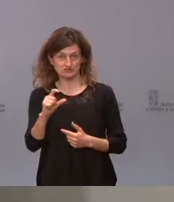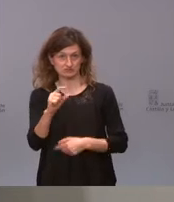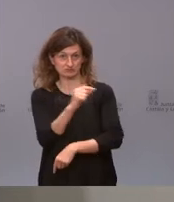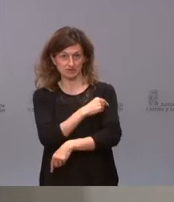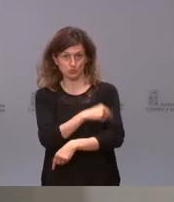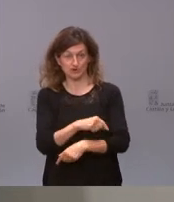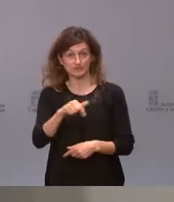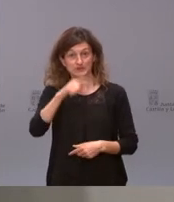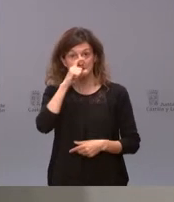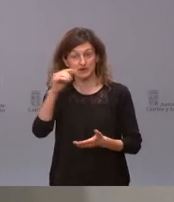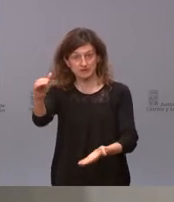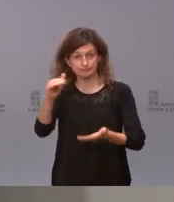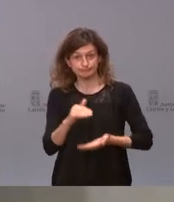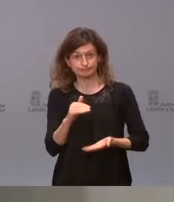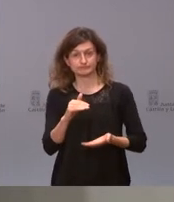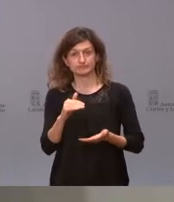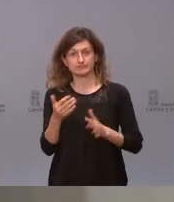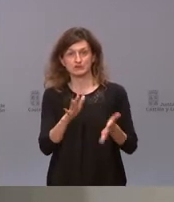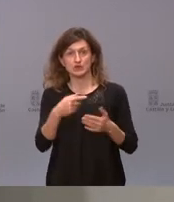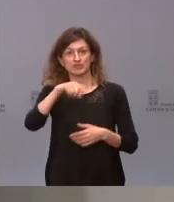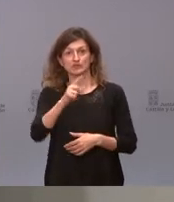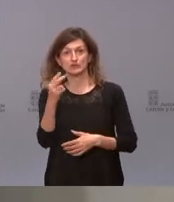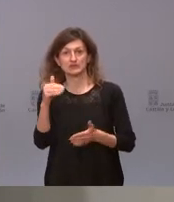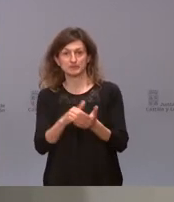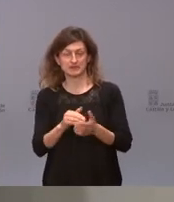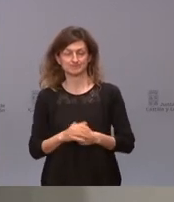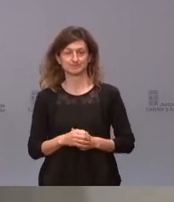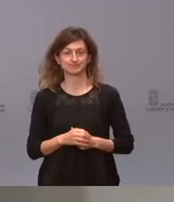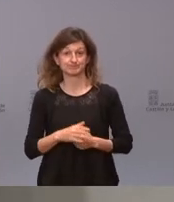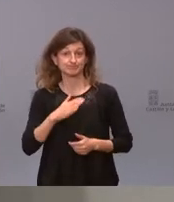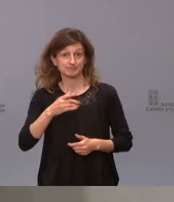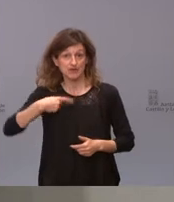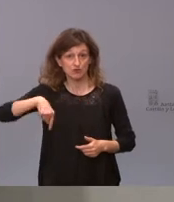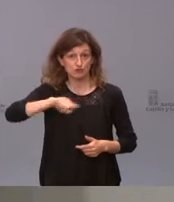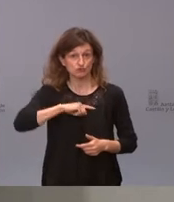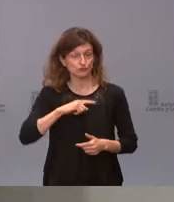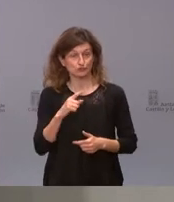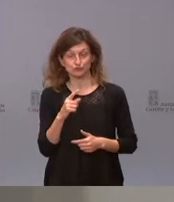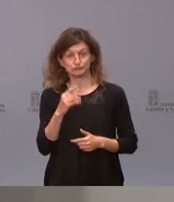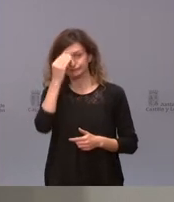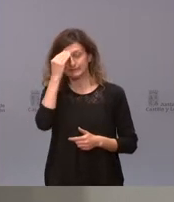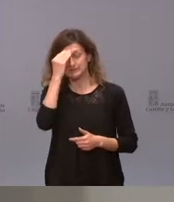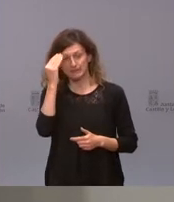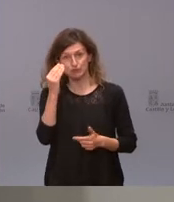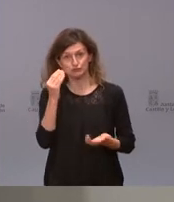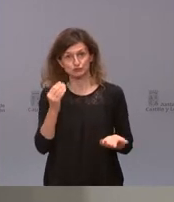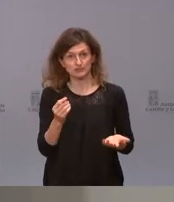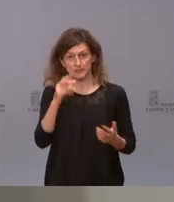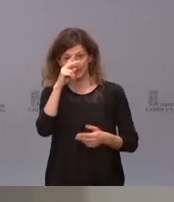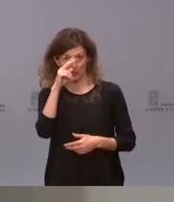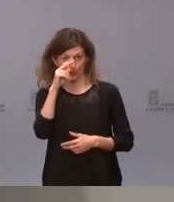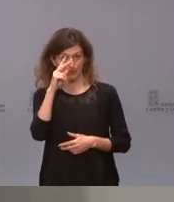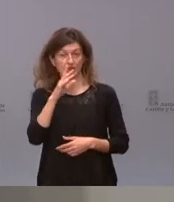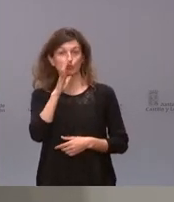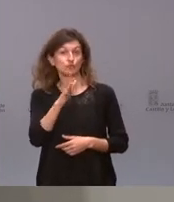vacunas y esta semana recibiremos unas 120.000 para nosotros esto sigue siendo altamente preocupante